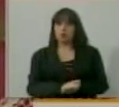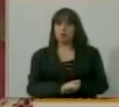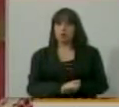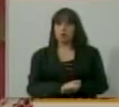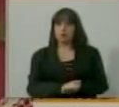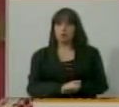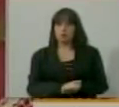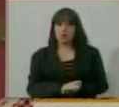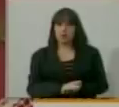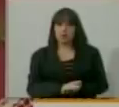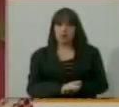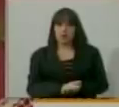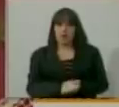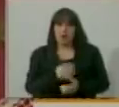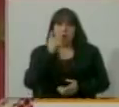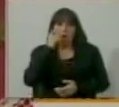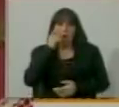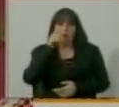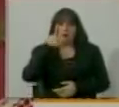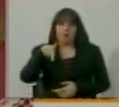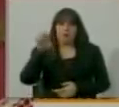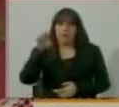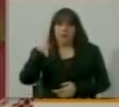al compañero Pepe Mujica, que fue presidente